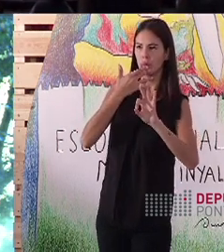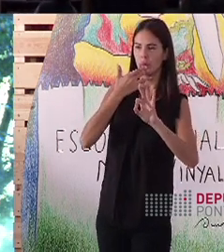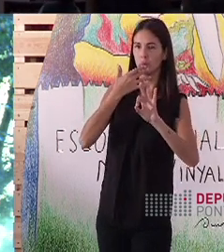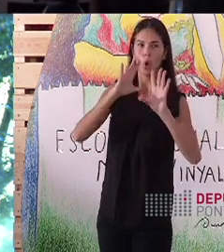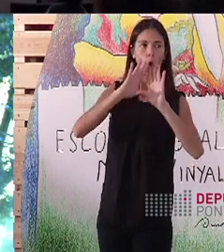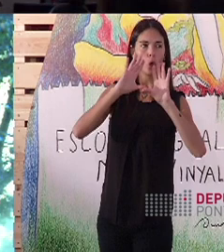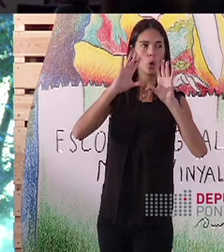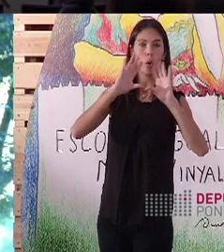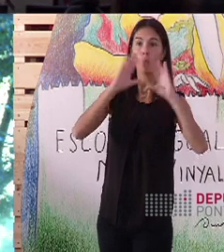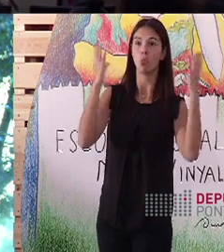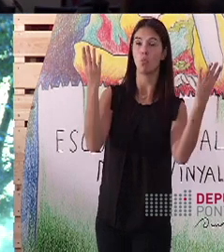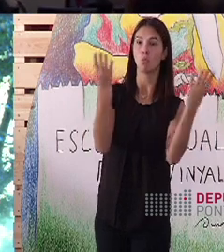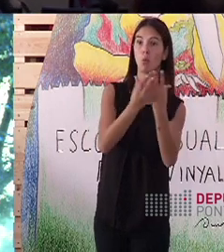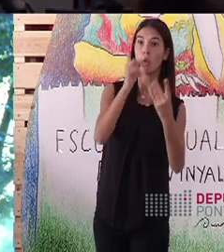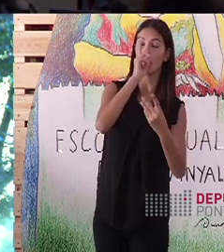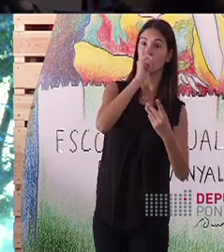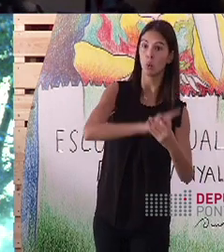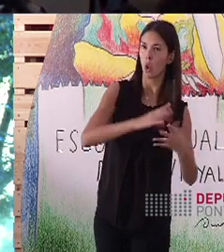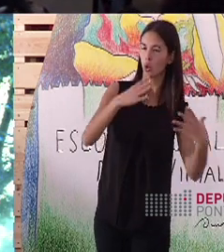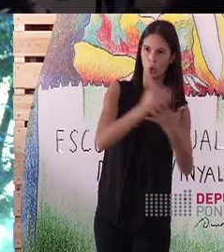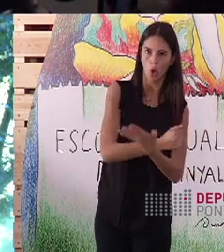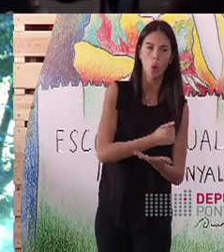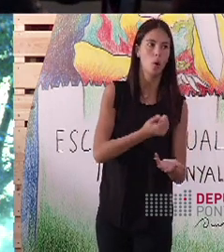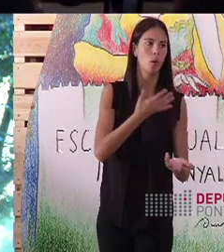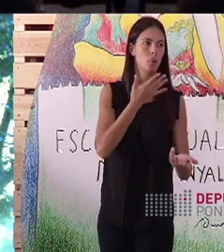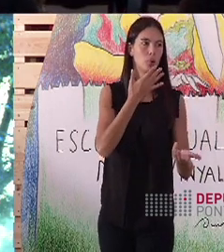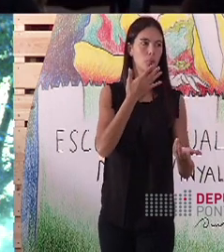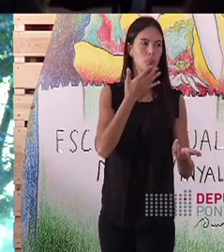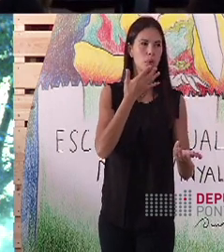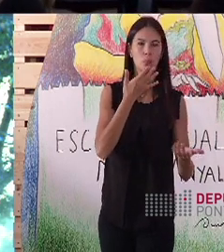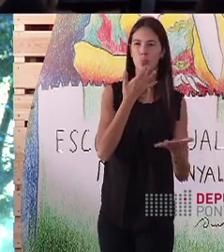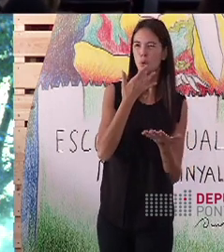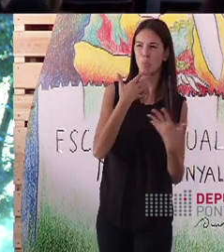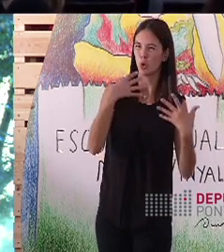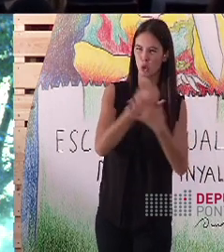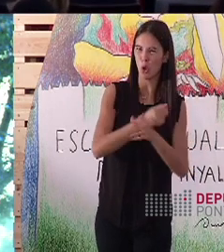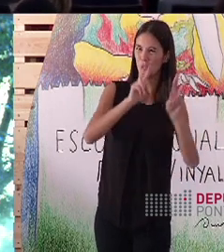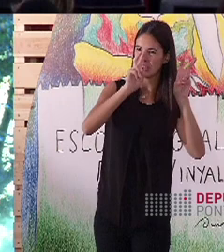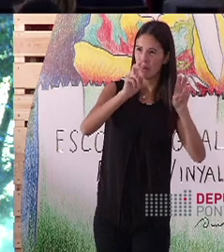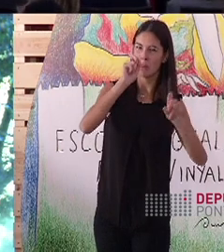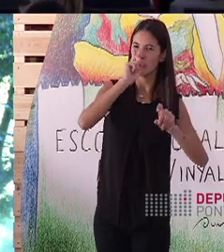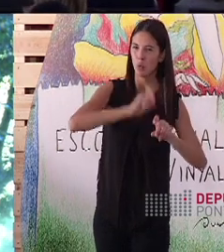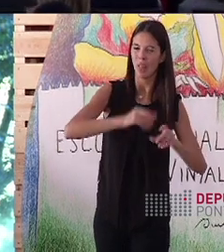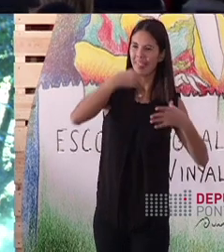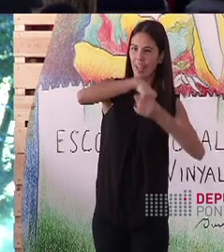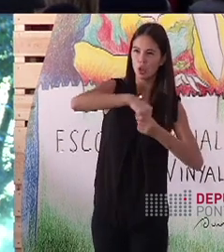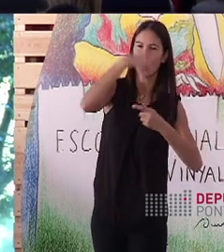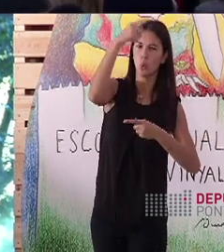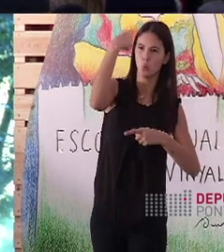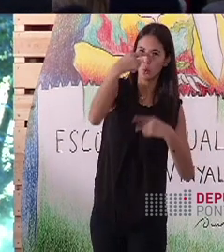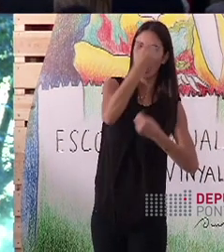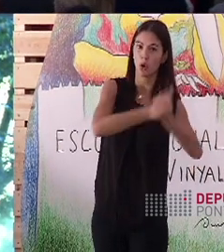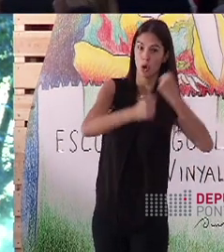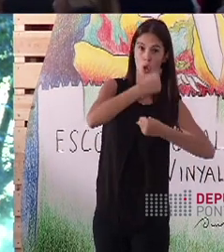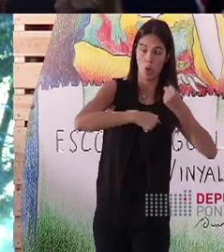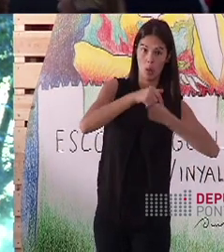supón o mundo da prostitución, con todas as implicacións que teñen na cultura e na economía que